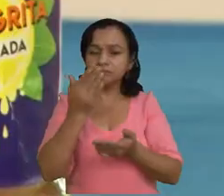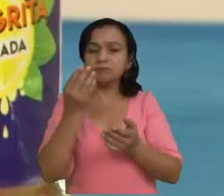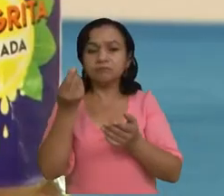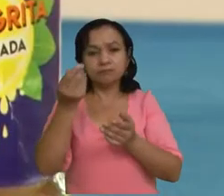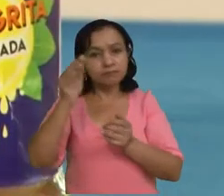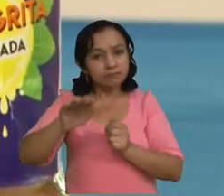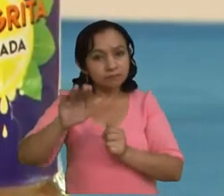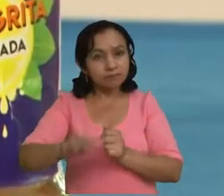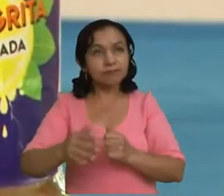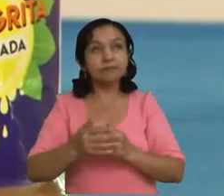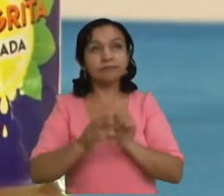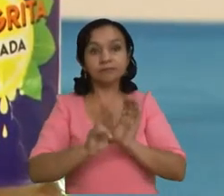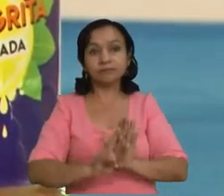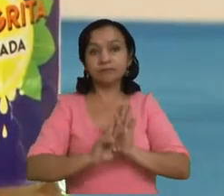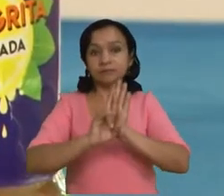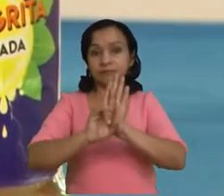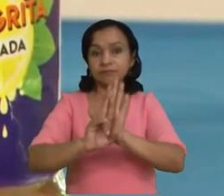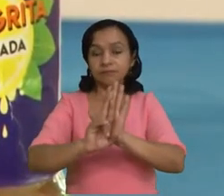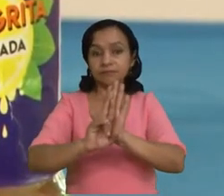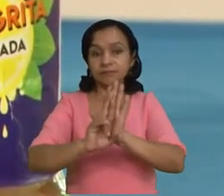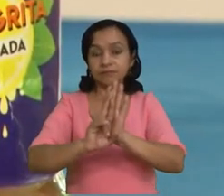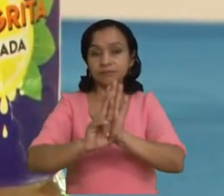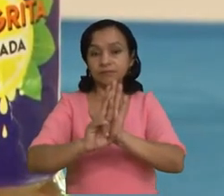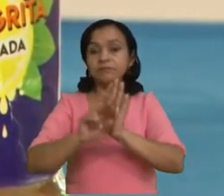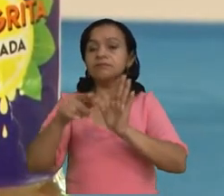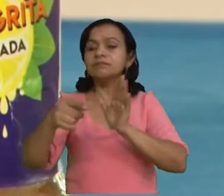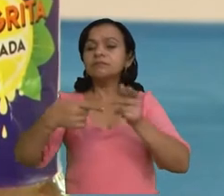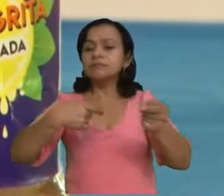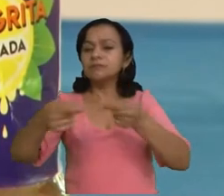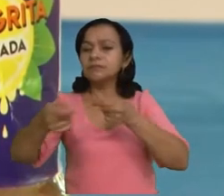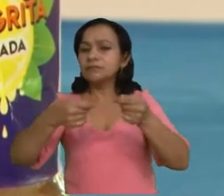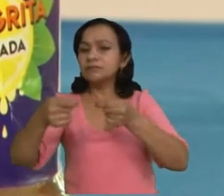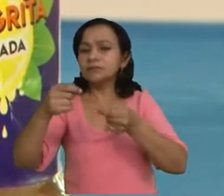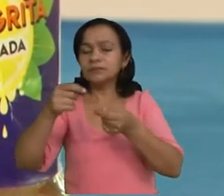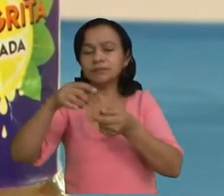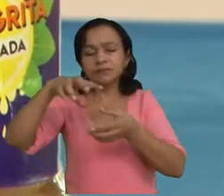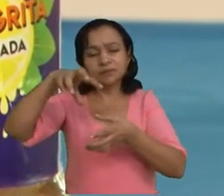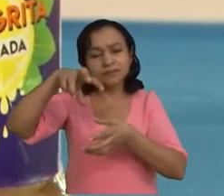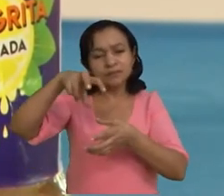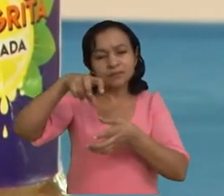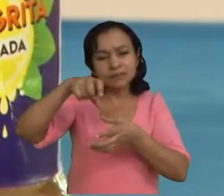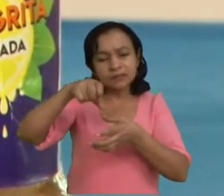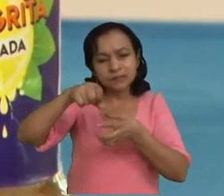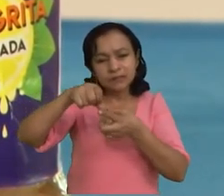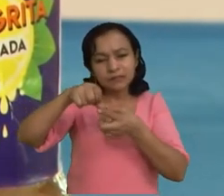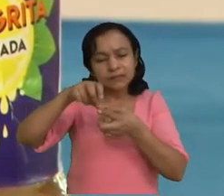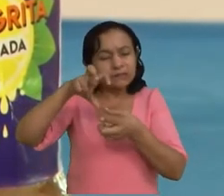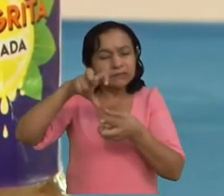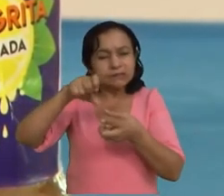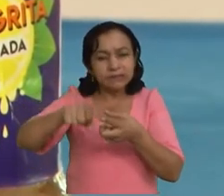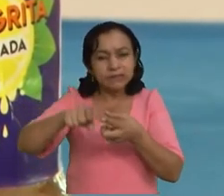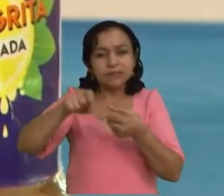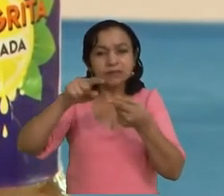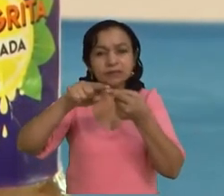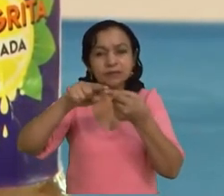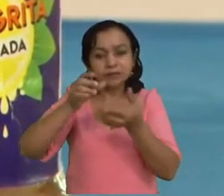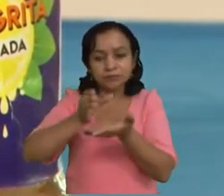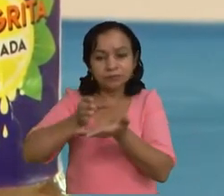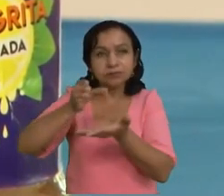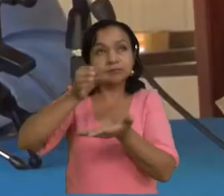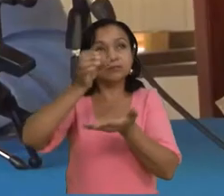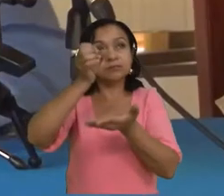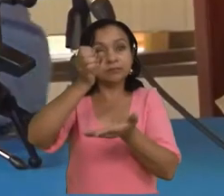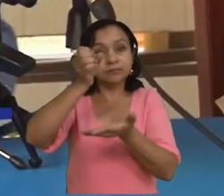solidario. Soy representante del producto jugo de naranja agria Naragrita. y también elaboramos